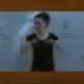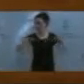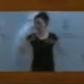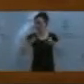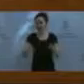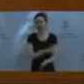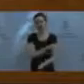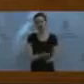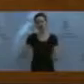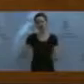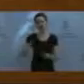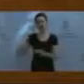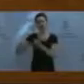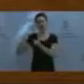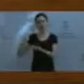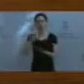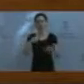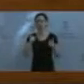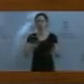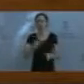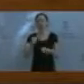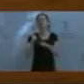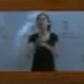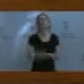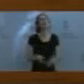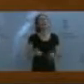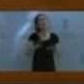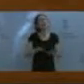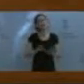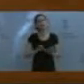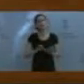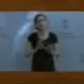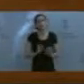del impuesto de sucesiones. Me sobran 9.